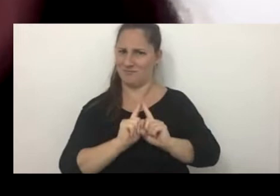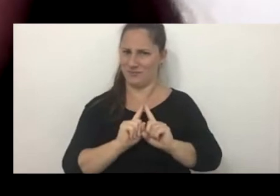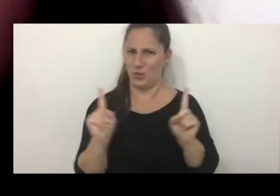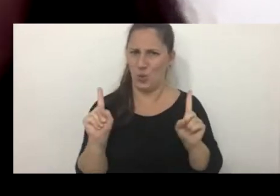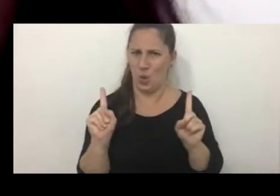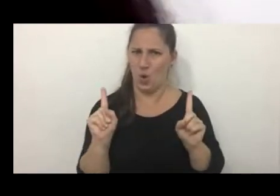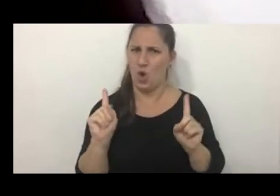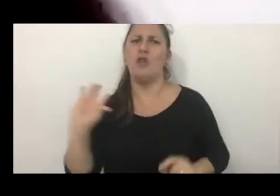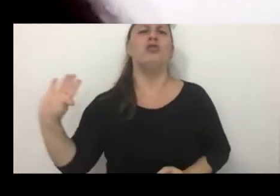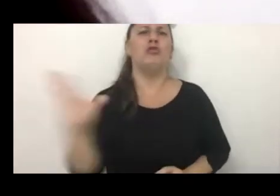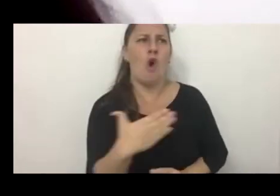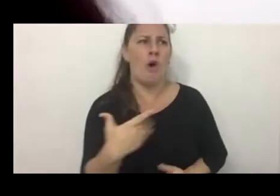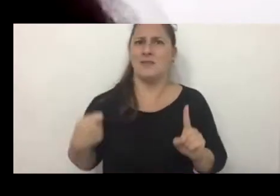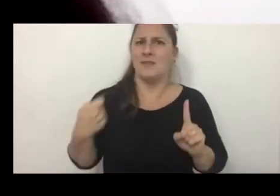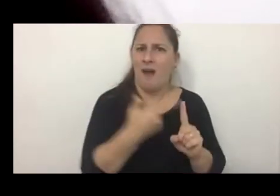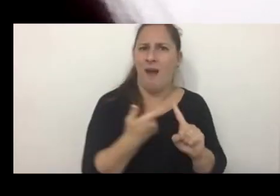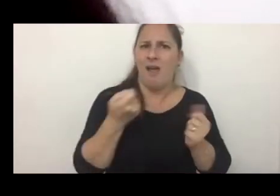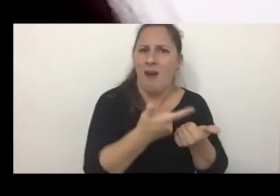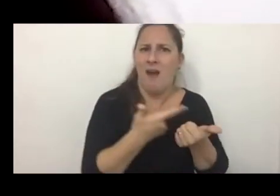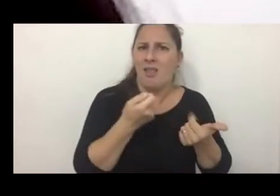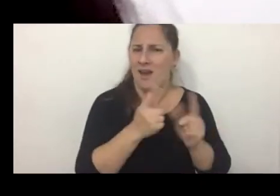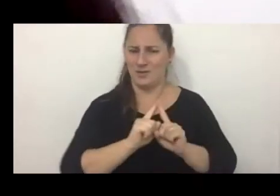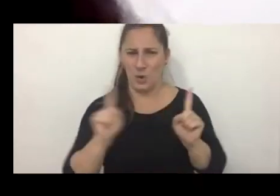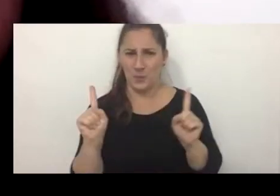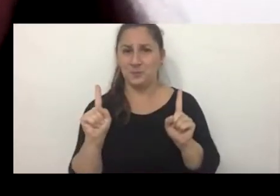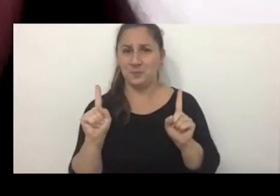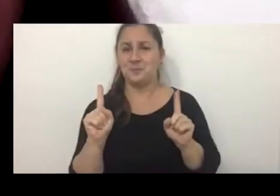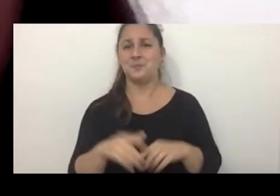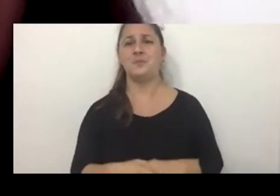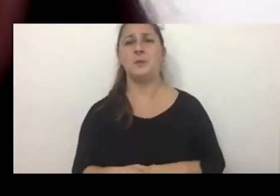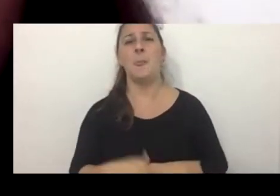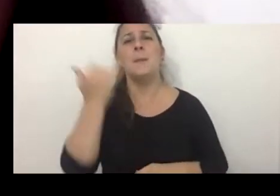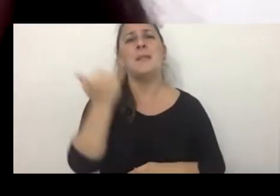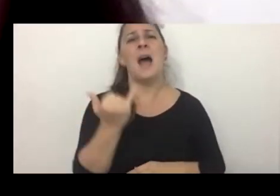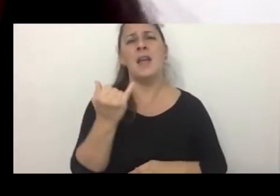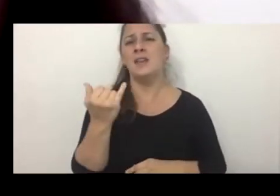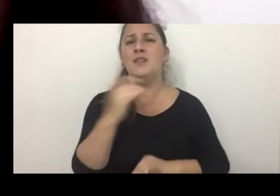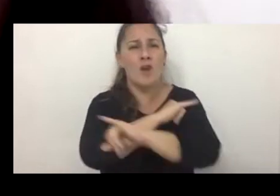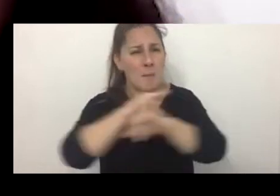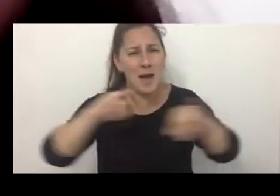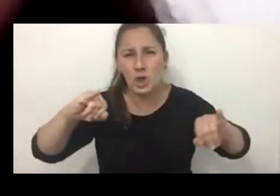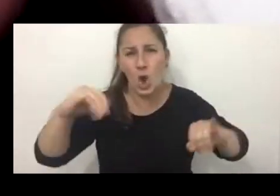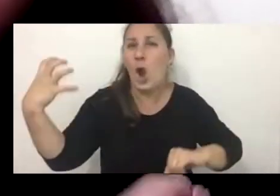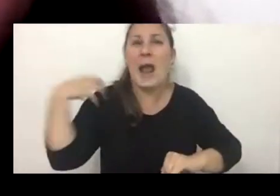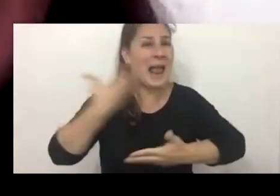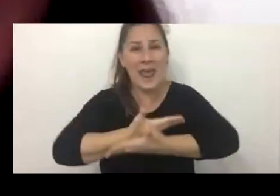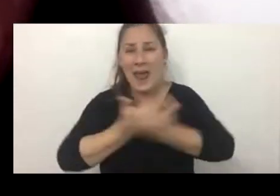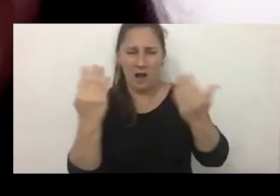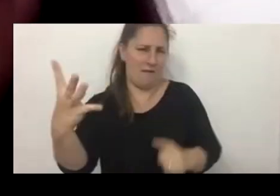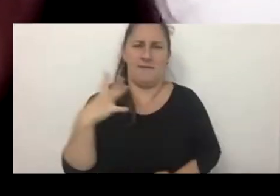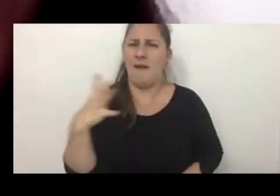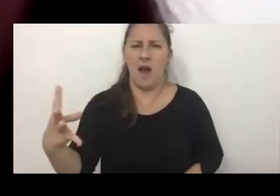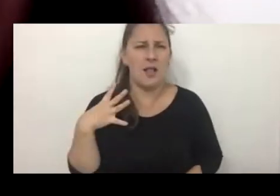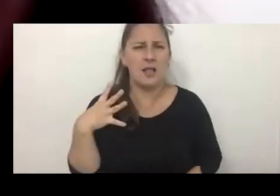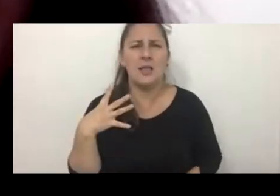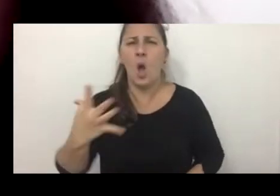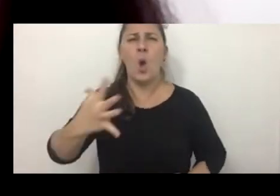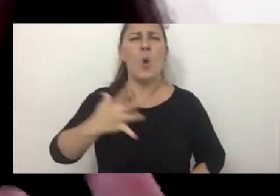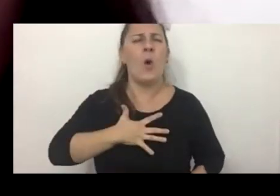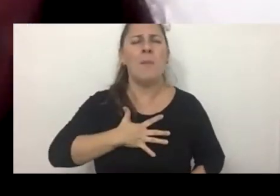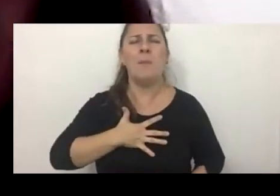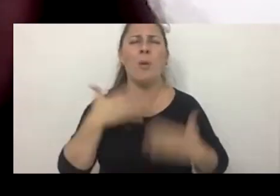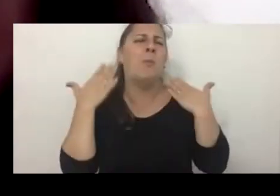a llegar a buen puerto, y que tal vez si intervenimos con X situación, puede que la cosa se encamine. que puede ser el